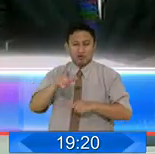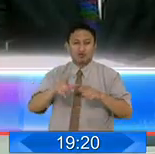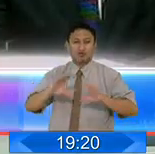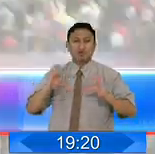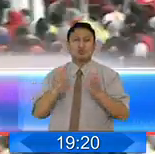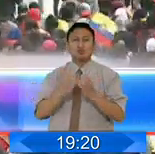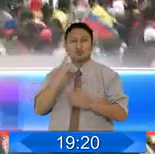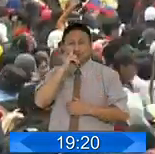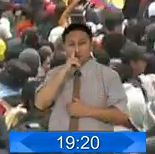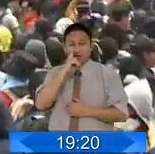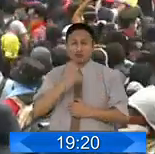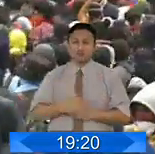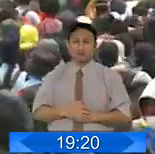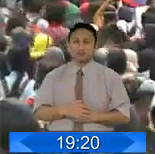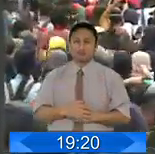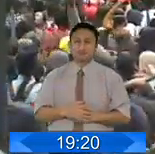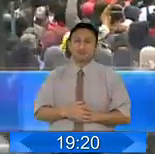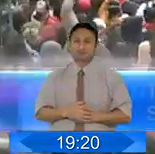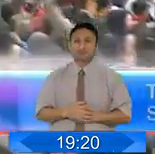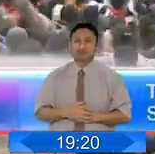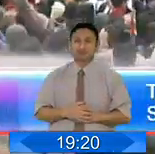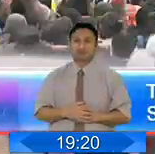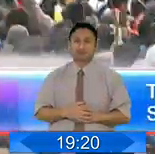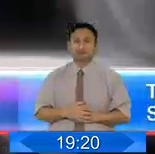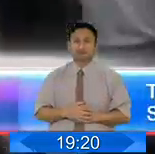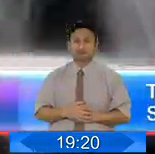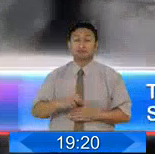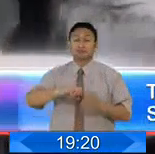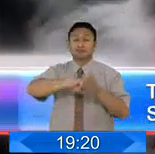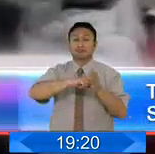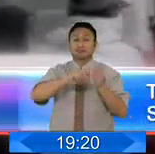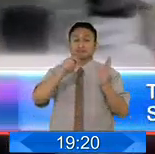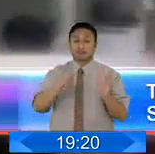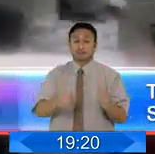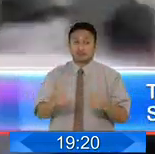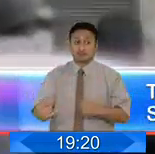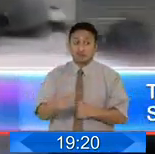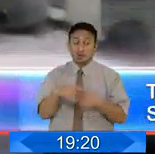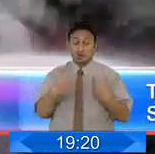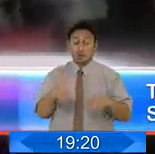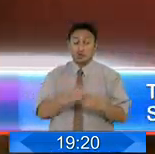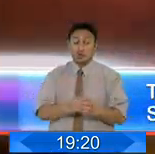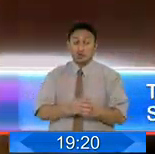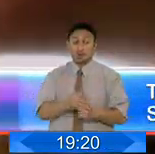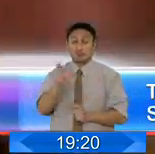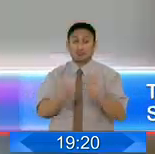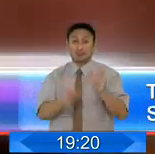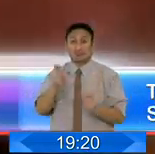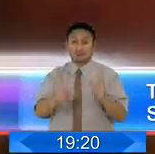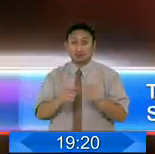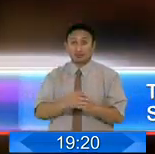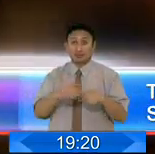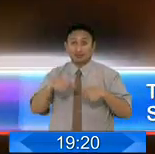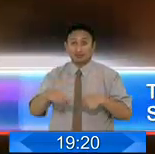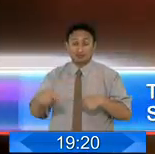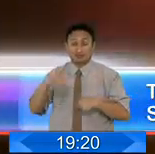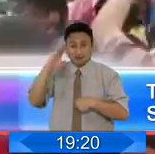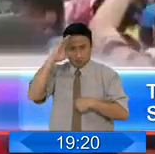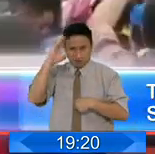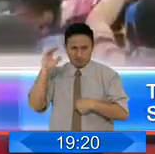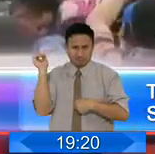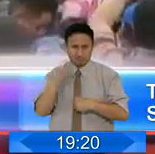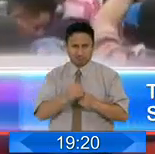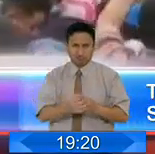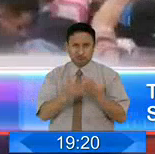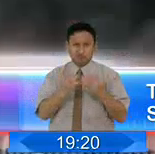indígenas. La Contraloría General del Estado fue víctima de supuestos manifestantes como unidades de policía, la